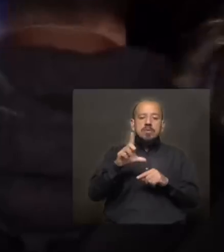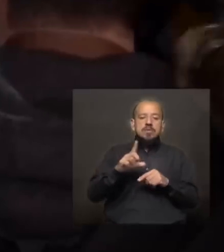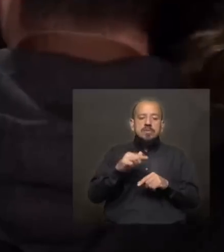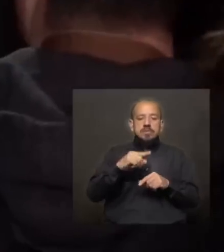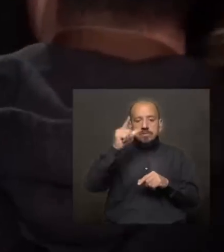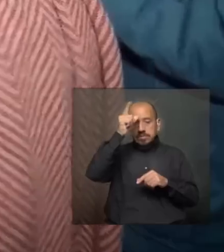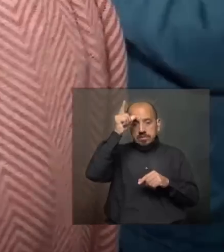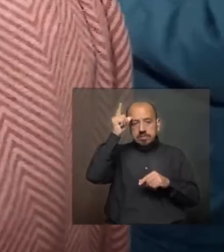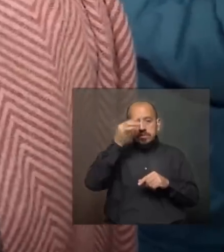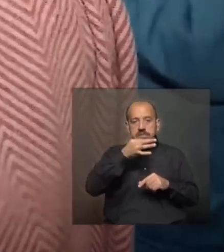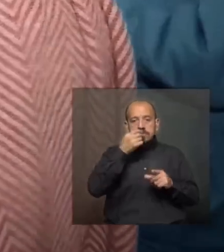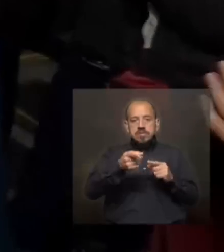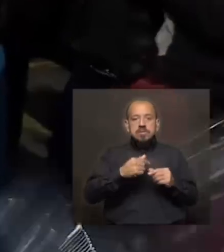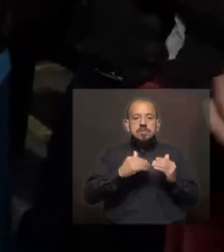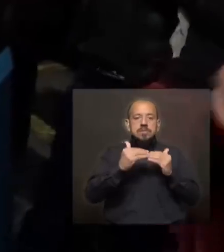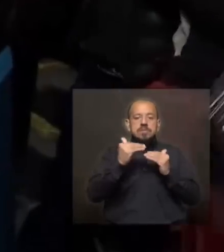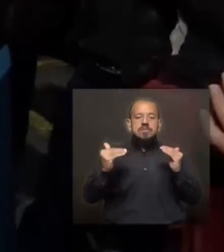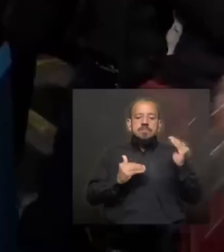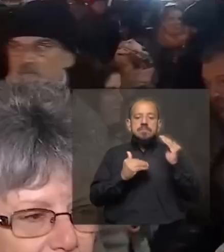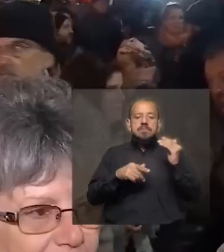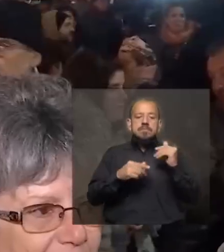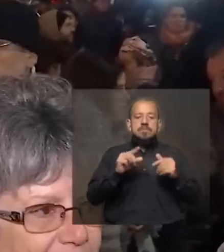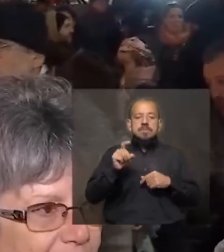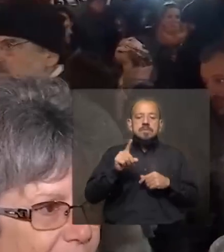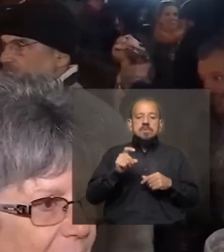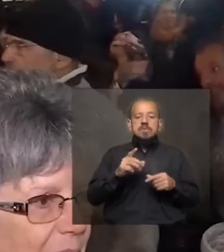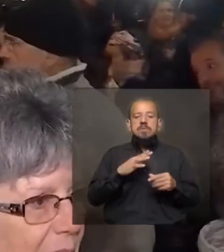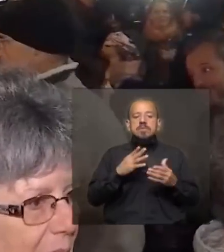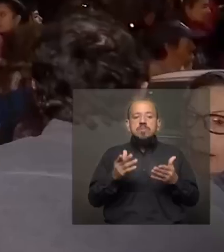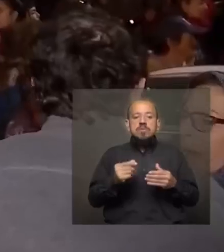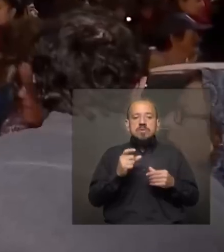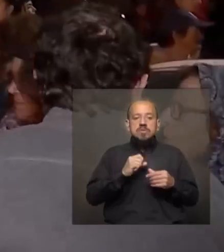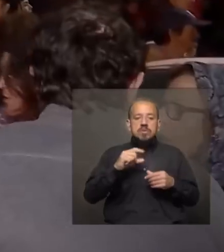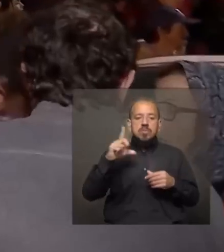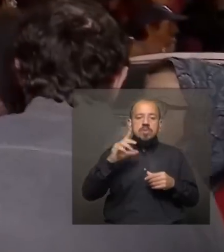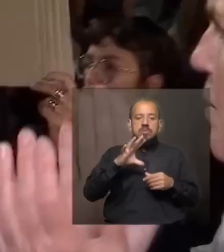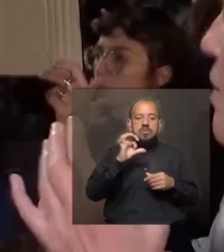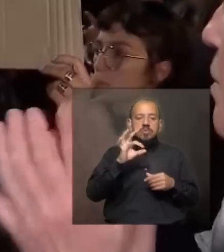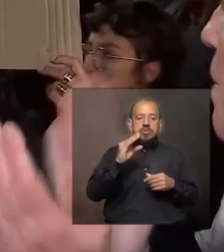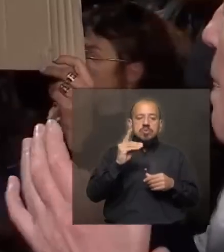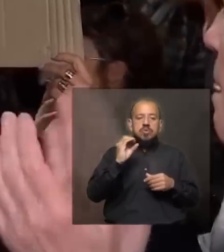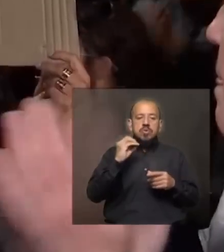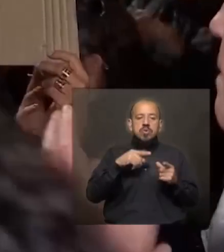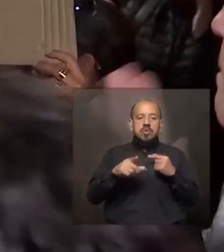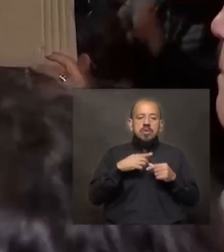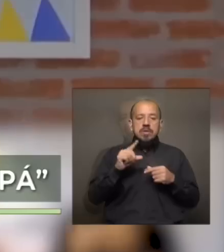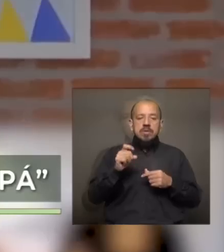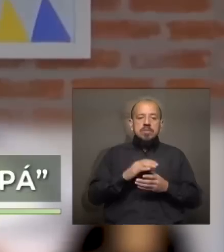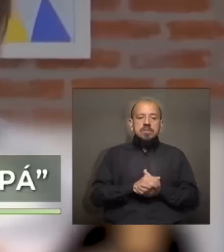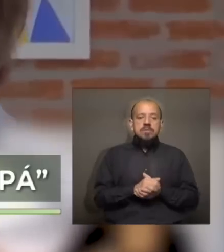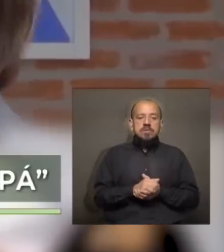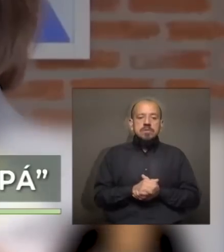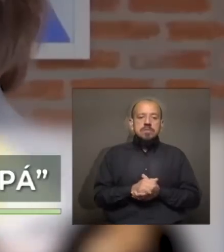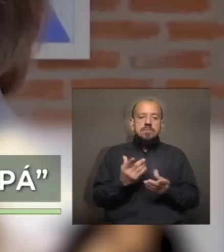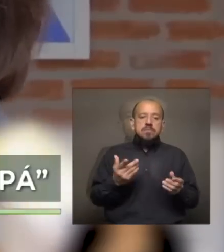lacalle descartó una rebaja de las tarifas de ose por el aumento del sodio y del Cloruro justamente en el agua lo único